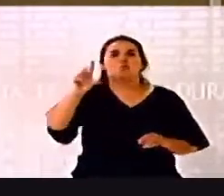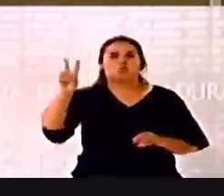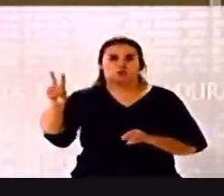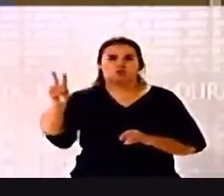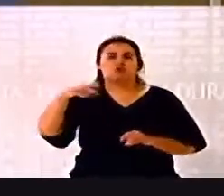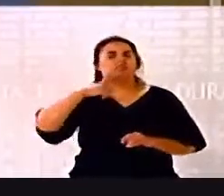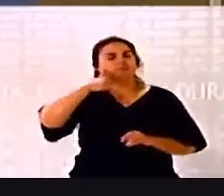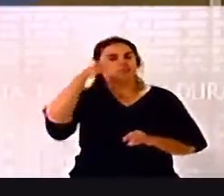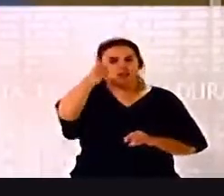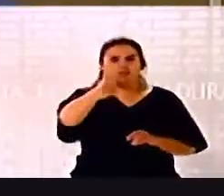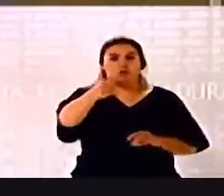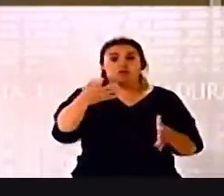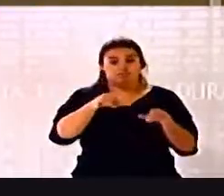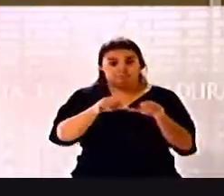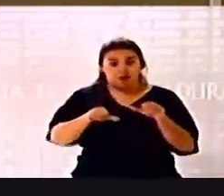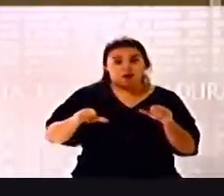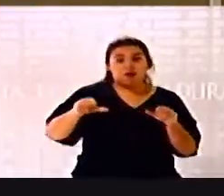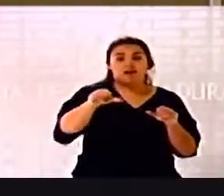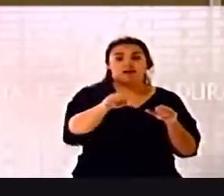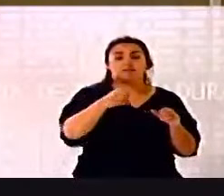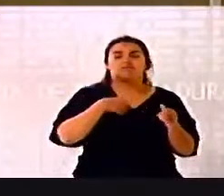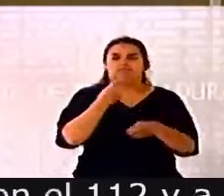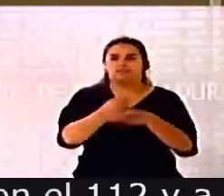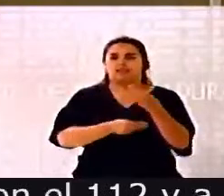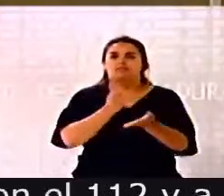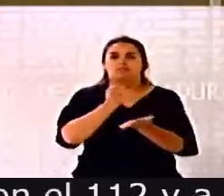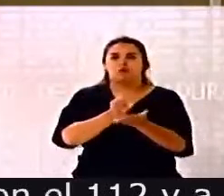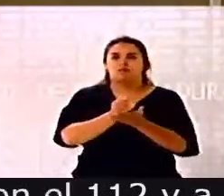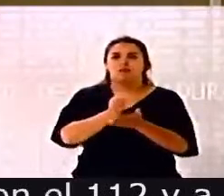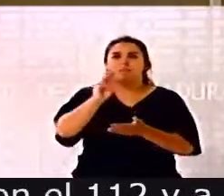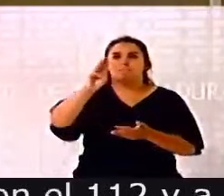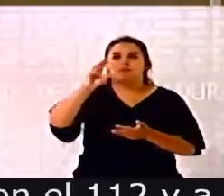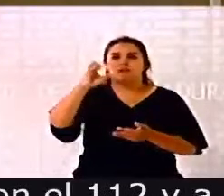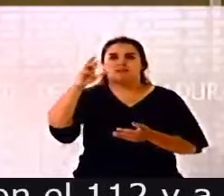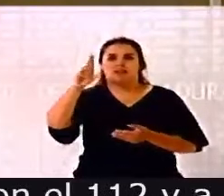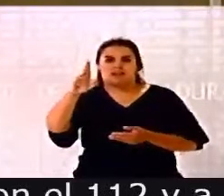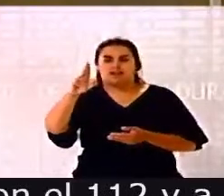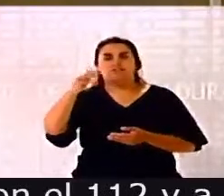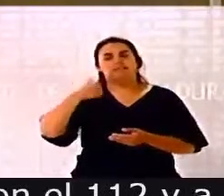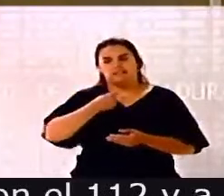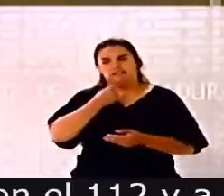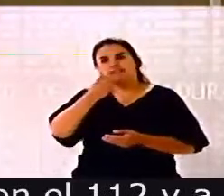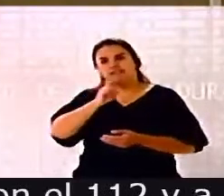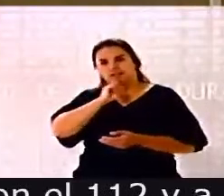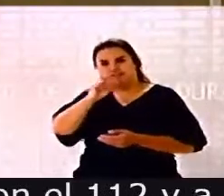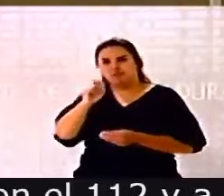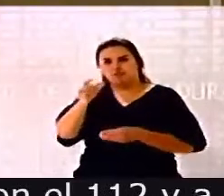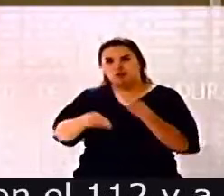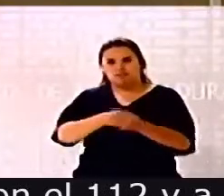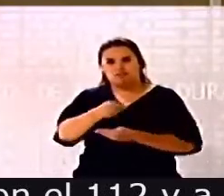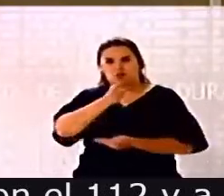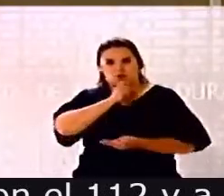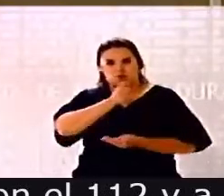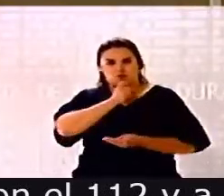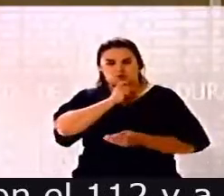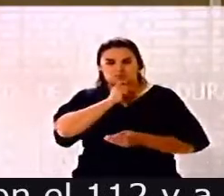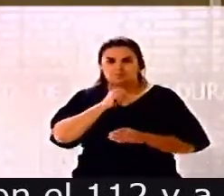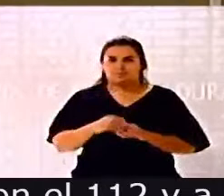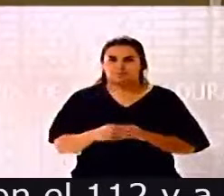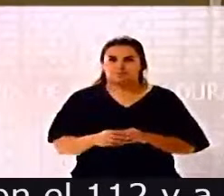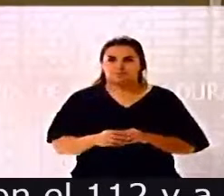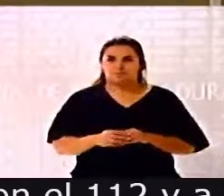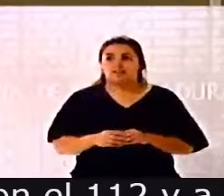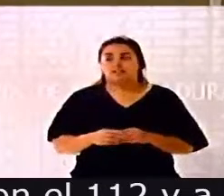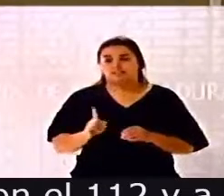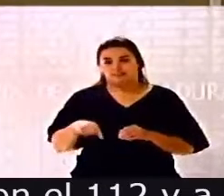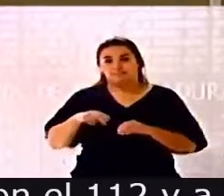112, y a partir de ahí se le hace la PCR, se le indica cómo se hace la PCR y se hace